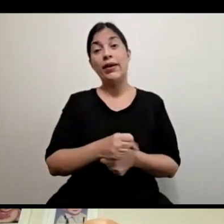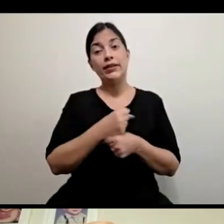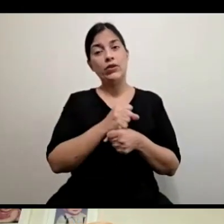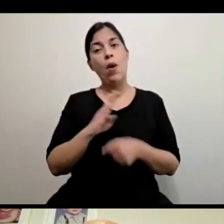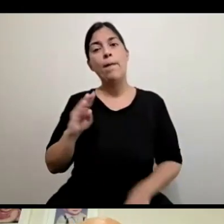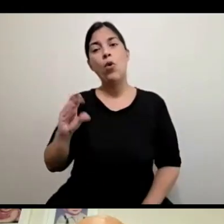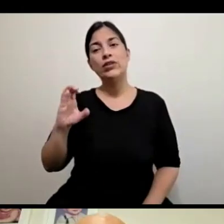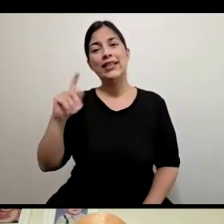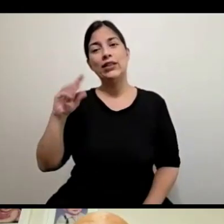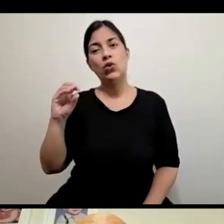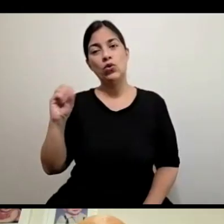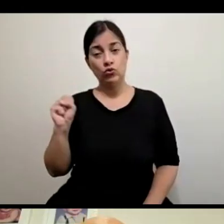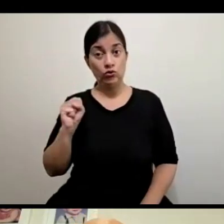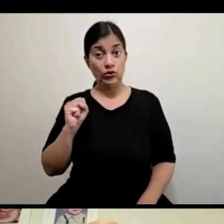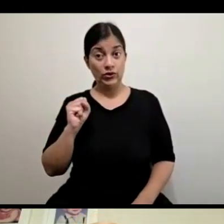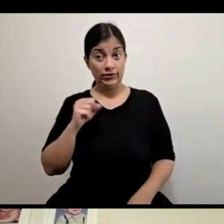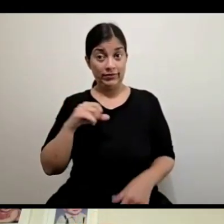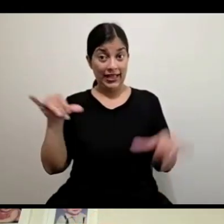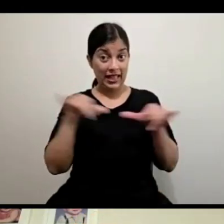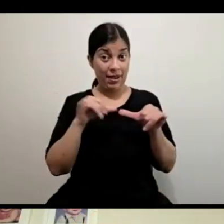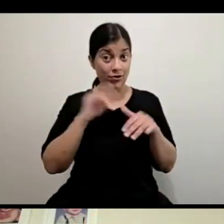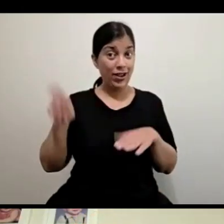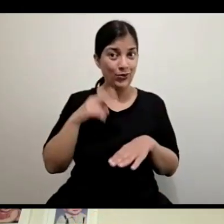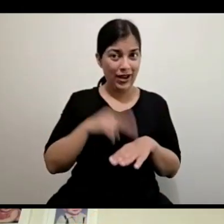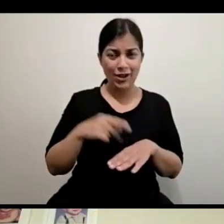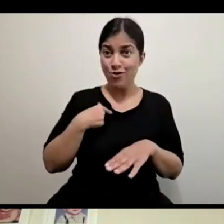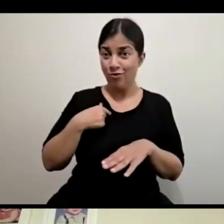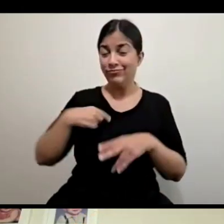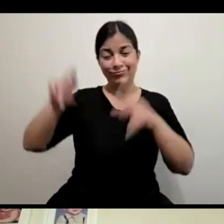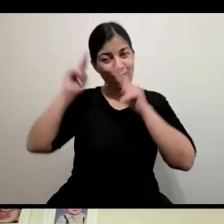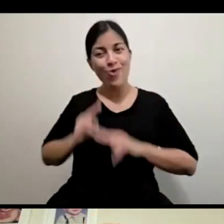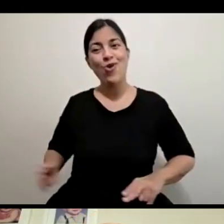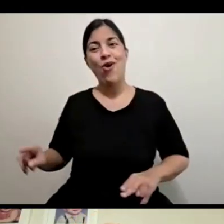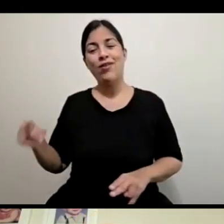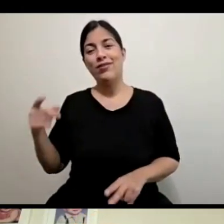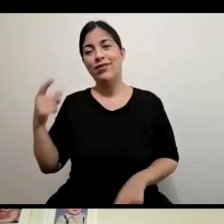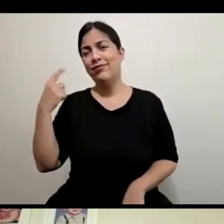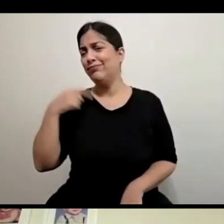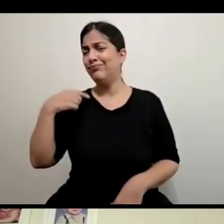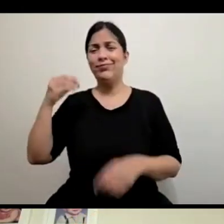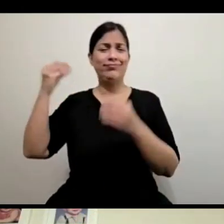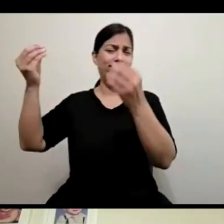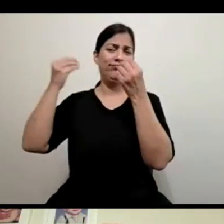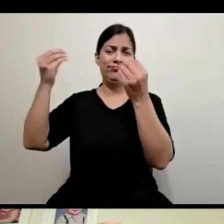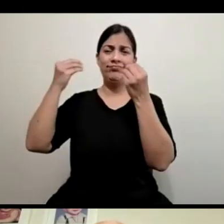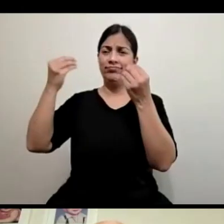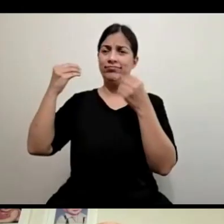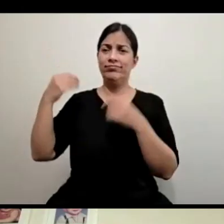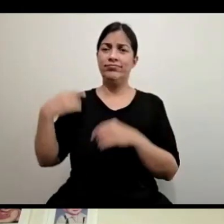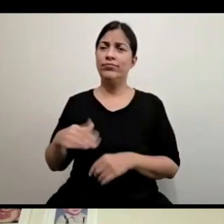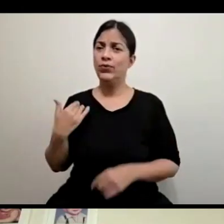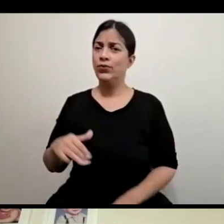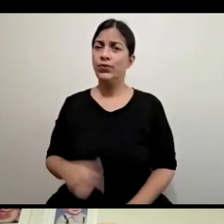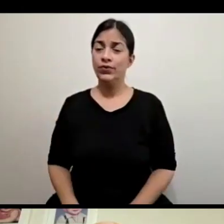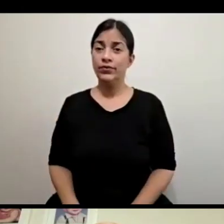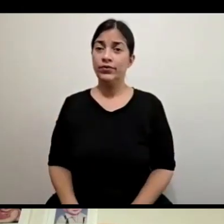a tamaño natural, así que tuve ese privilegio, y fue unas lecciones para mí de